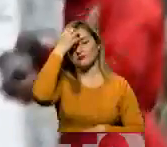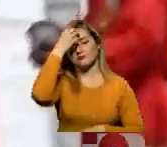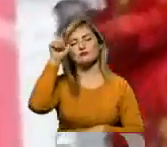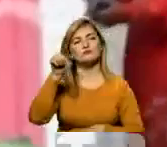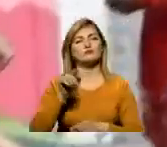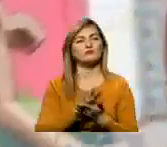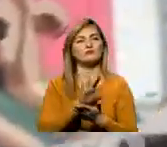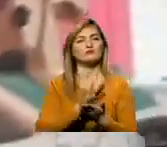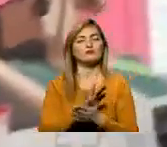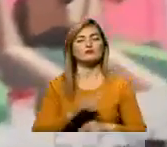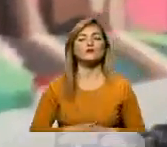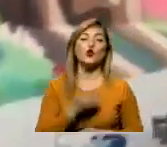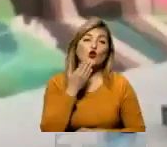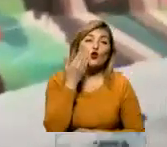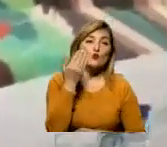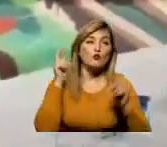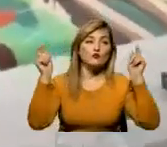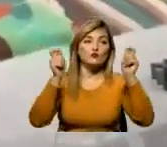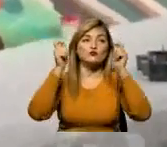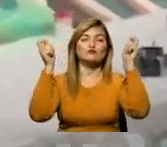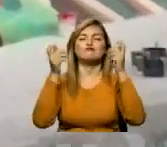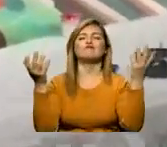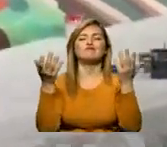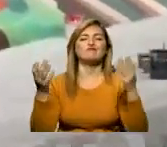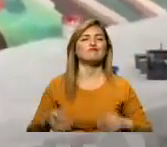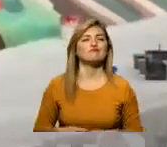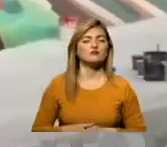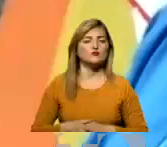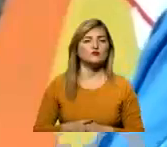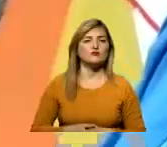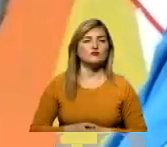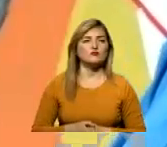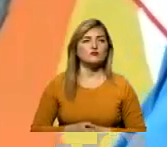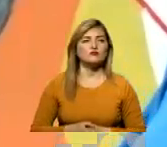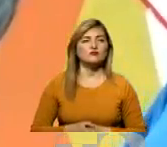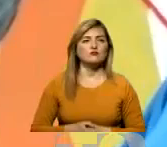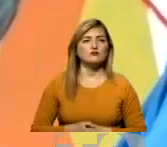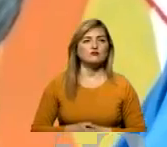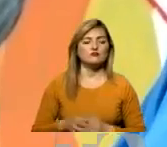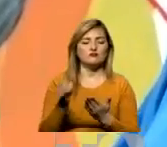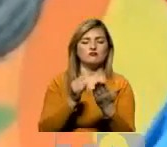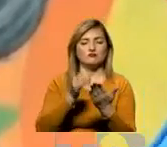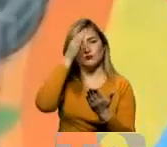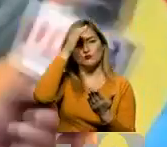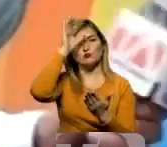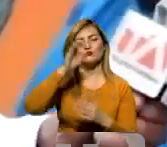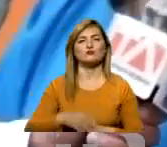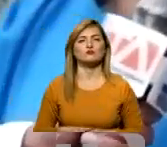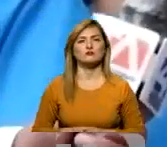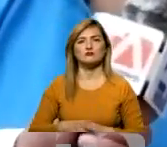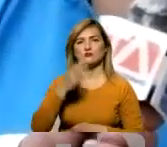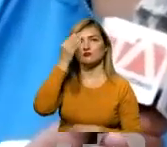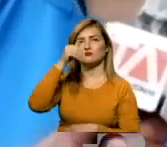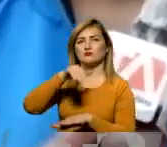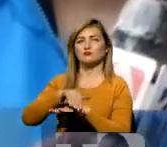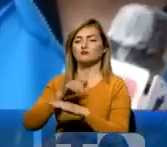las impresiones de cómo se va a festejar, está de fiestas este establecimiento educativo a través de este espacio también cultural con los murales. Buenas